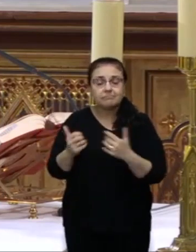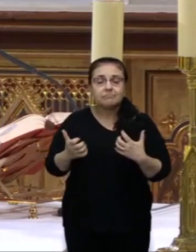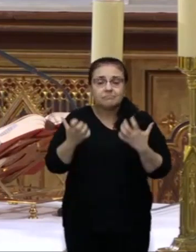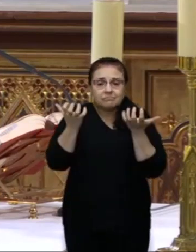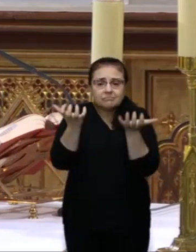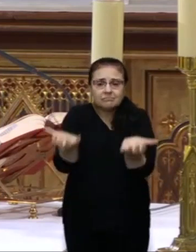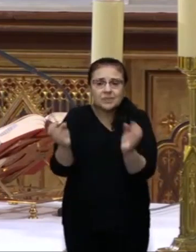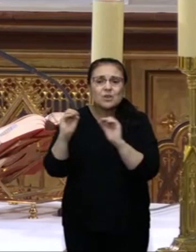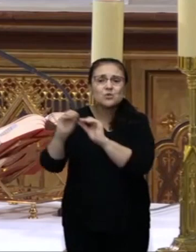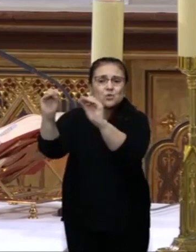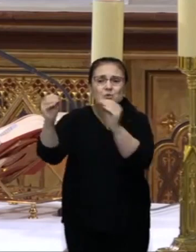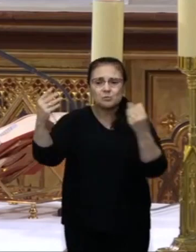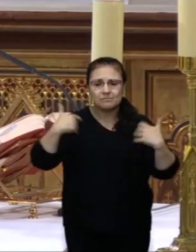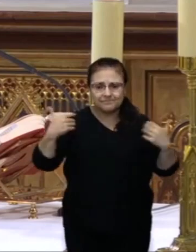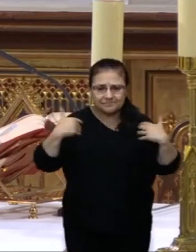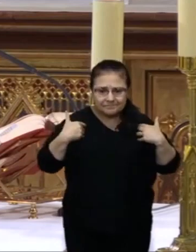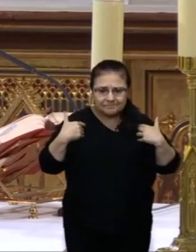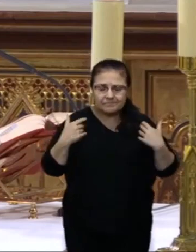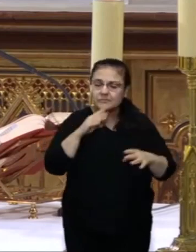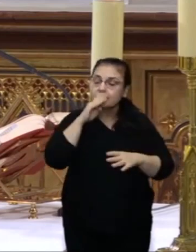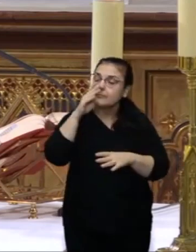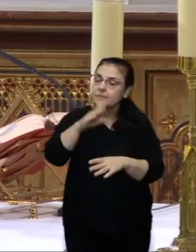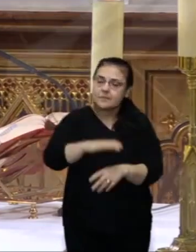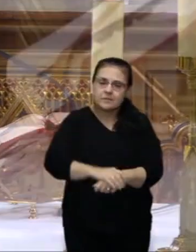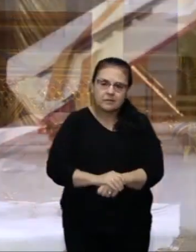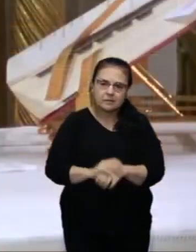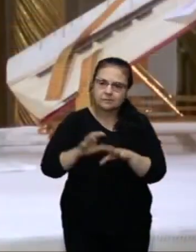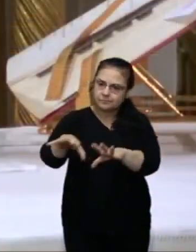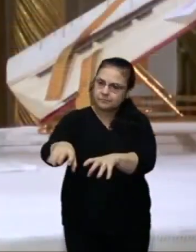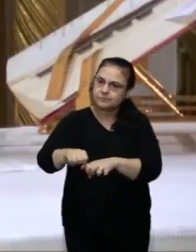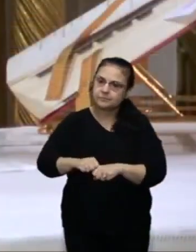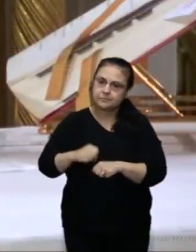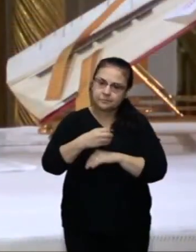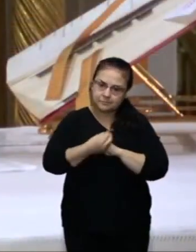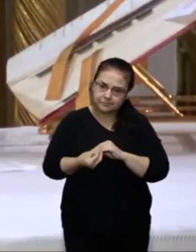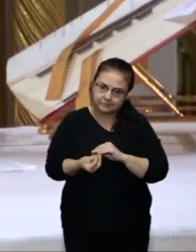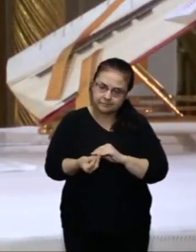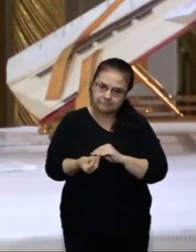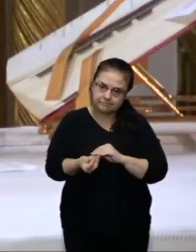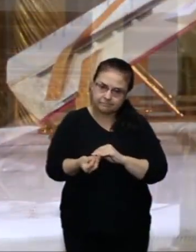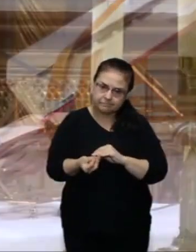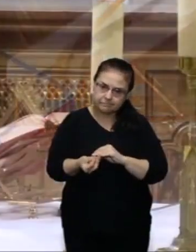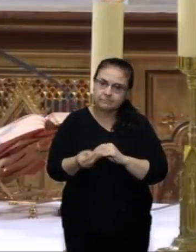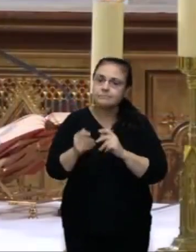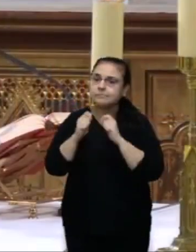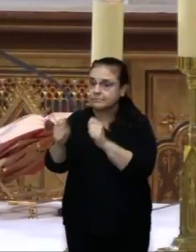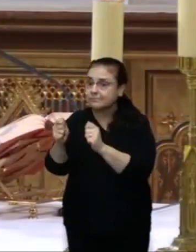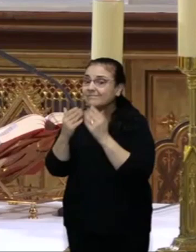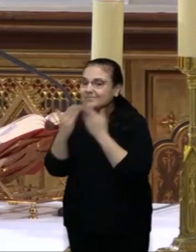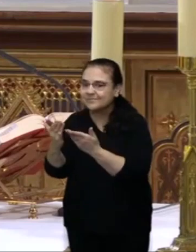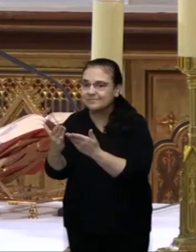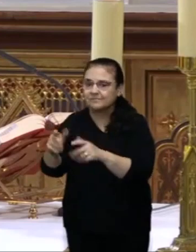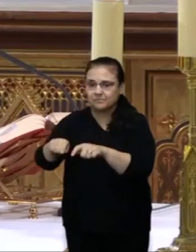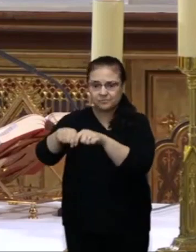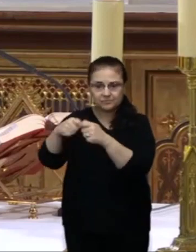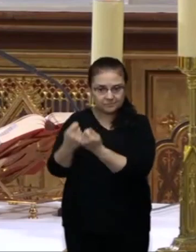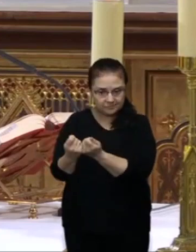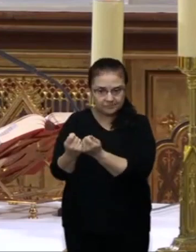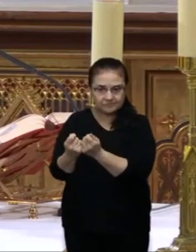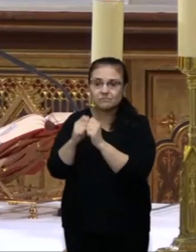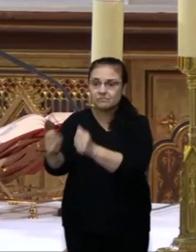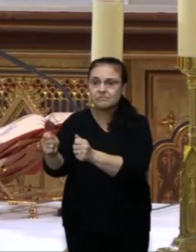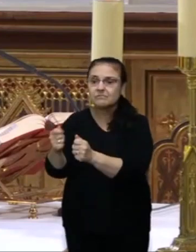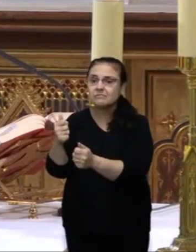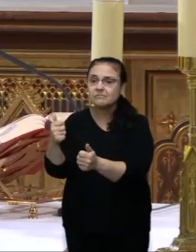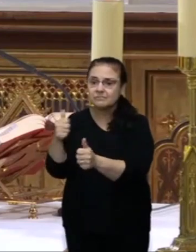ser entregado a su pasión, voluntariamente aceptada, tomó pan y, dándote gracias, lo partió